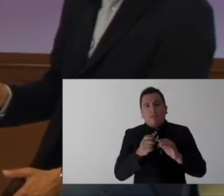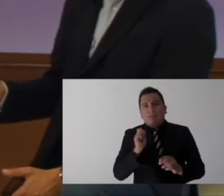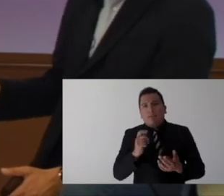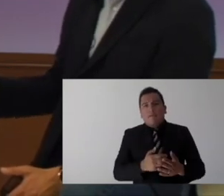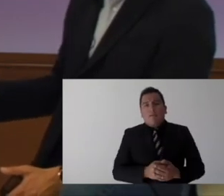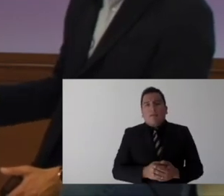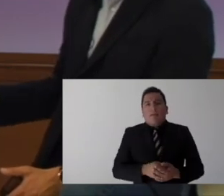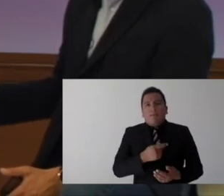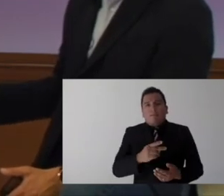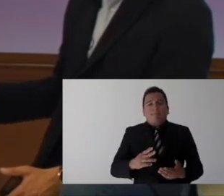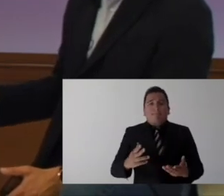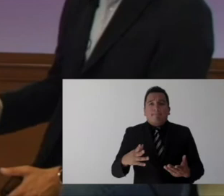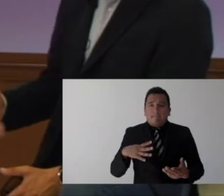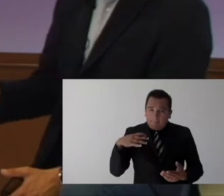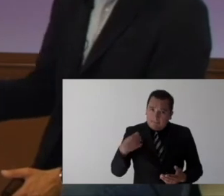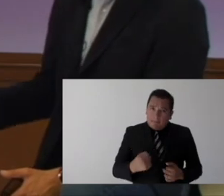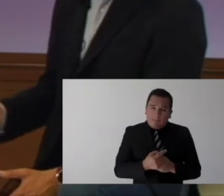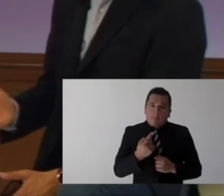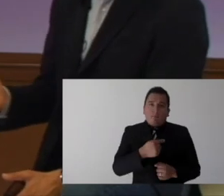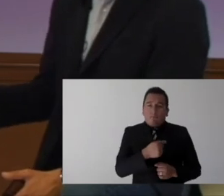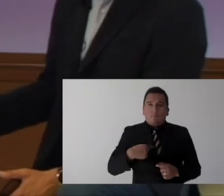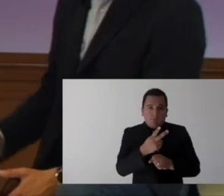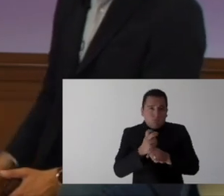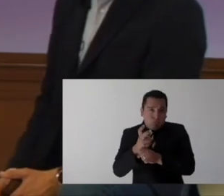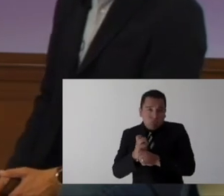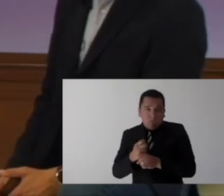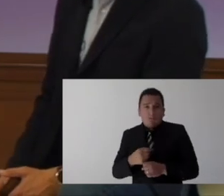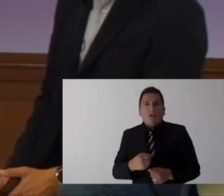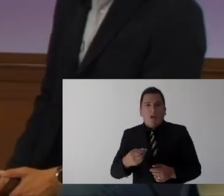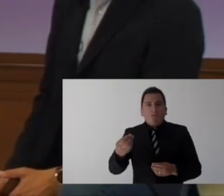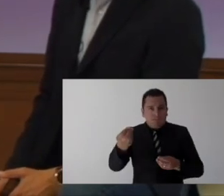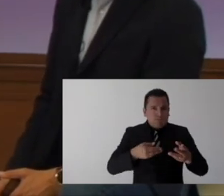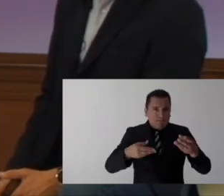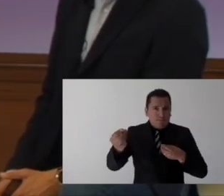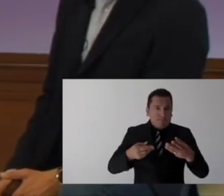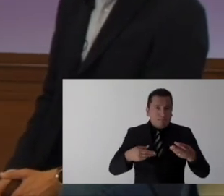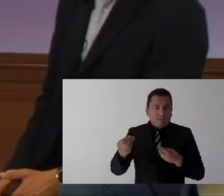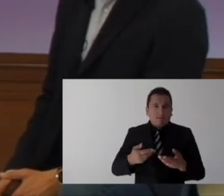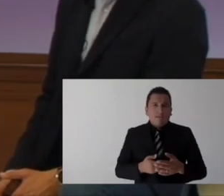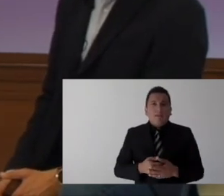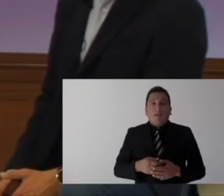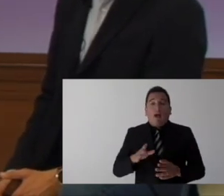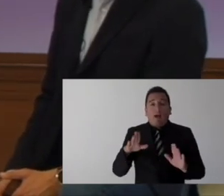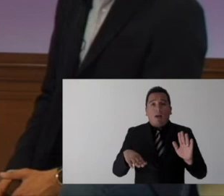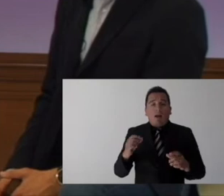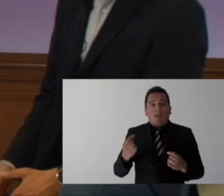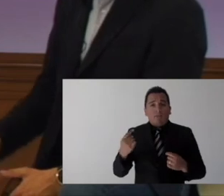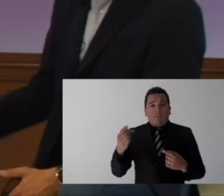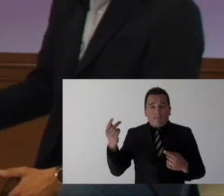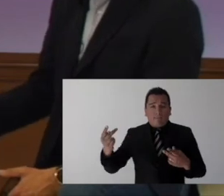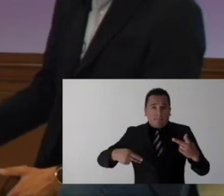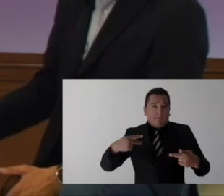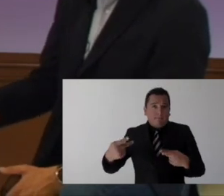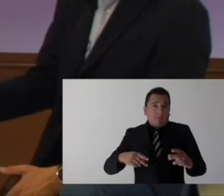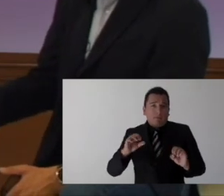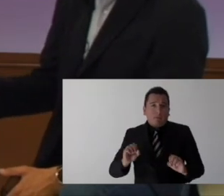porque desde que se emitió la convocatoria hemos recibido preguntas en redes sociales sobre si será